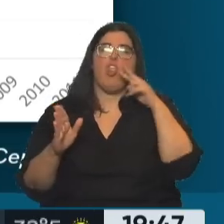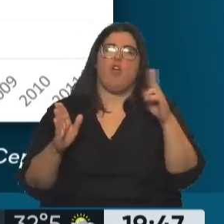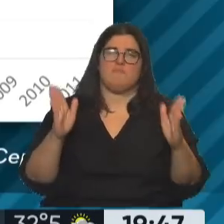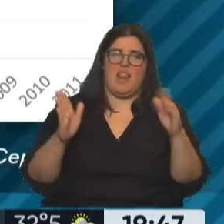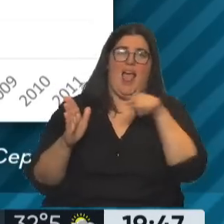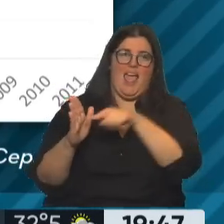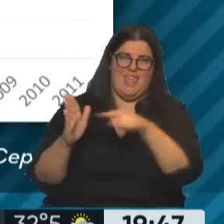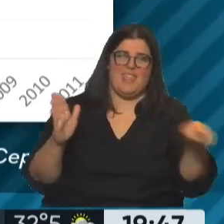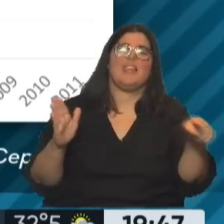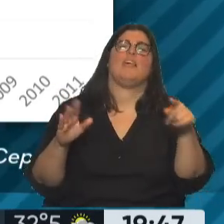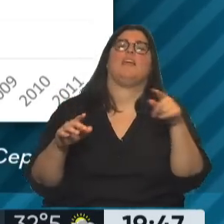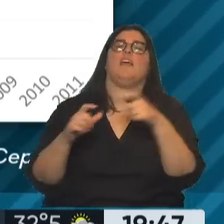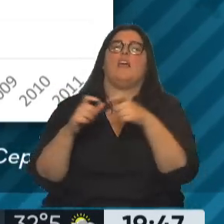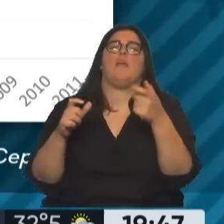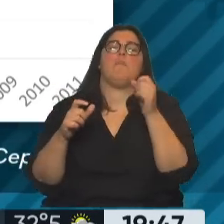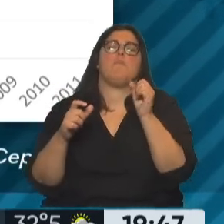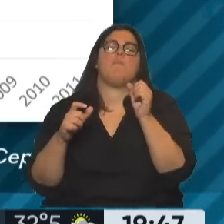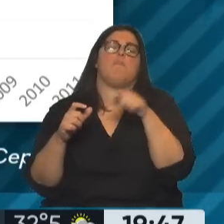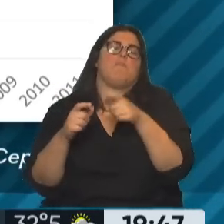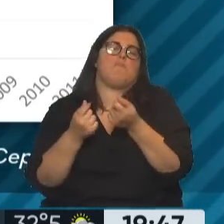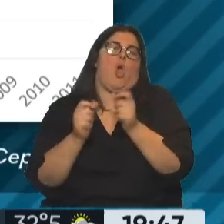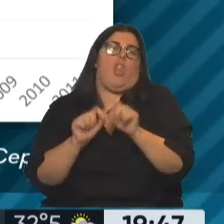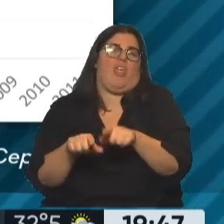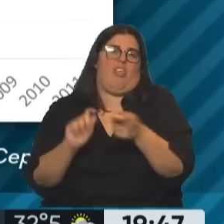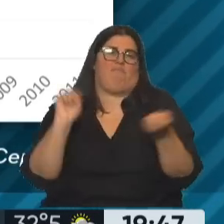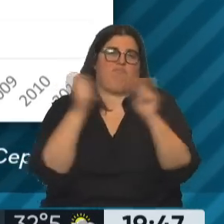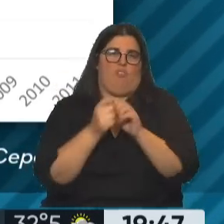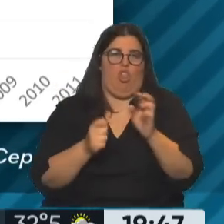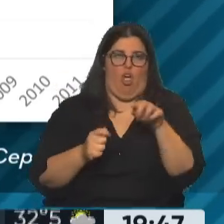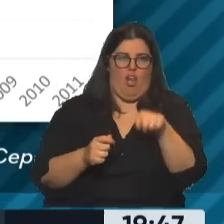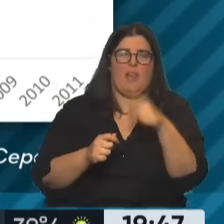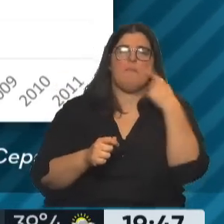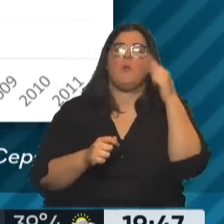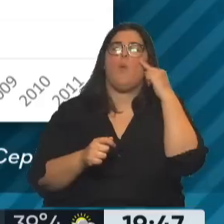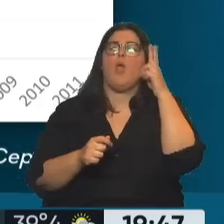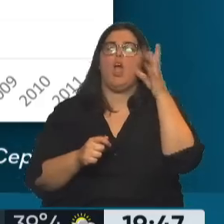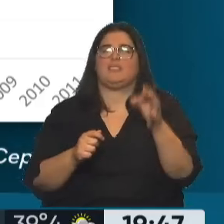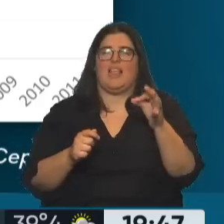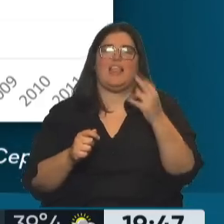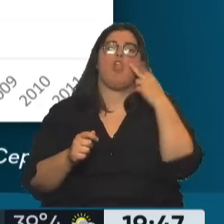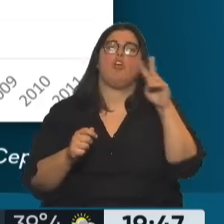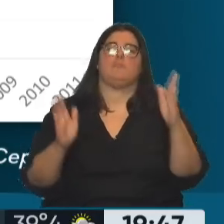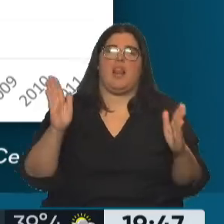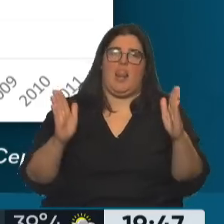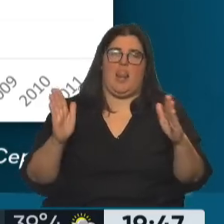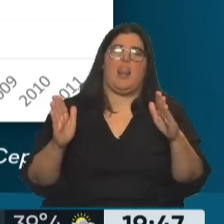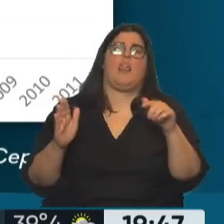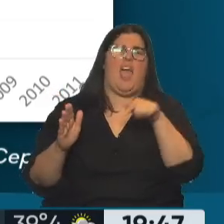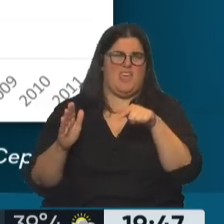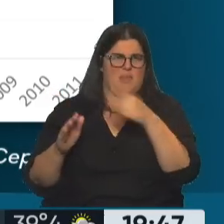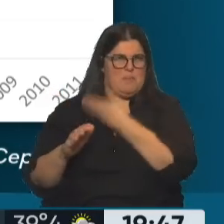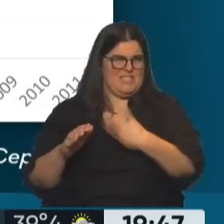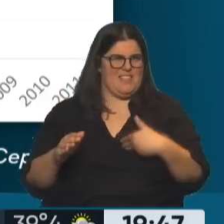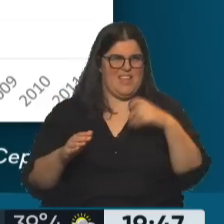estaba Correa. No, antes de eso. Entre 1980 y el 2000 cae... ¿No estaba Correa?